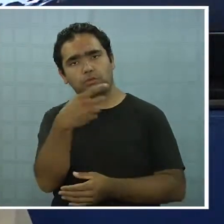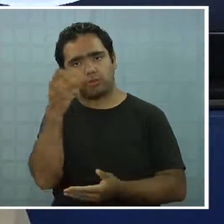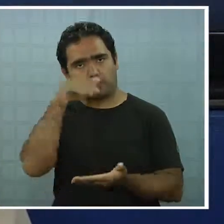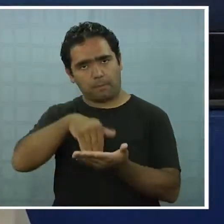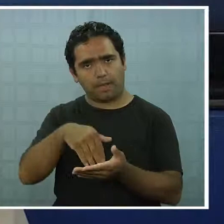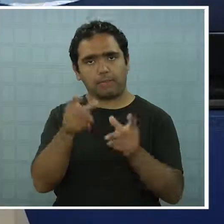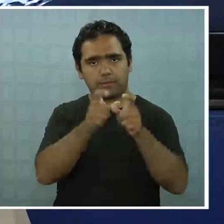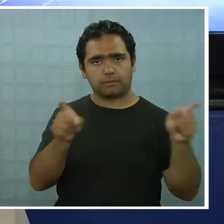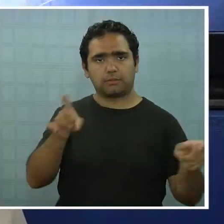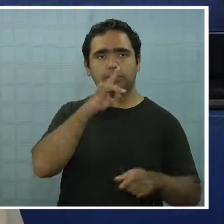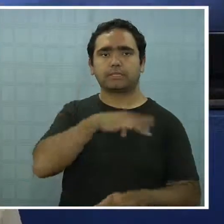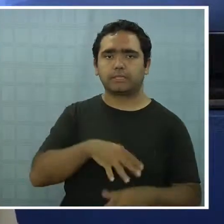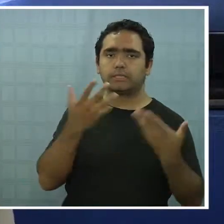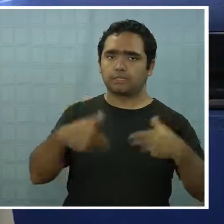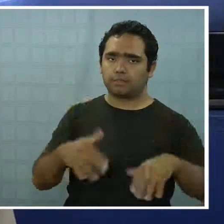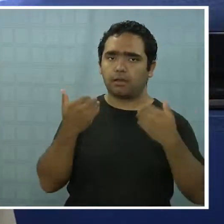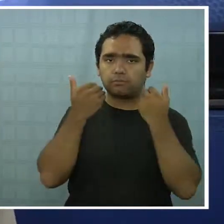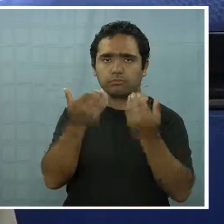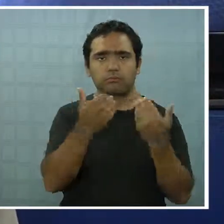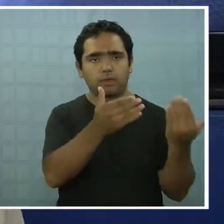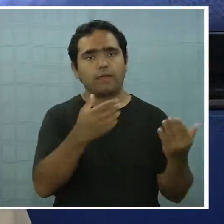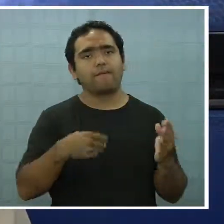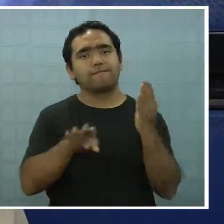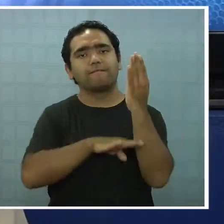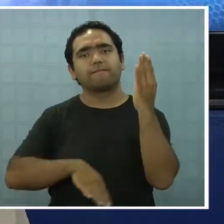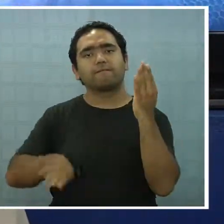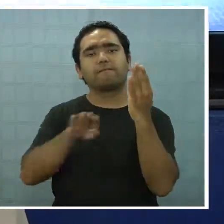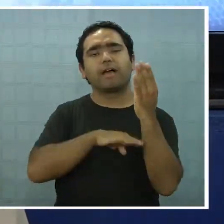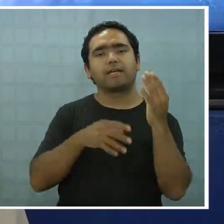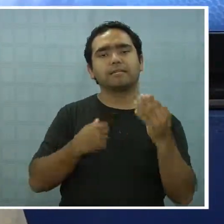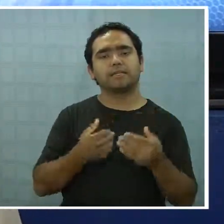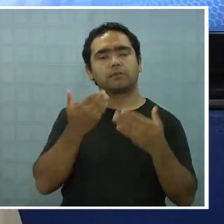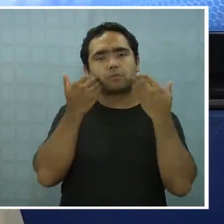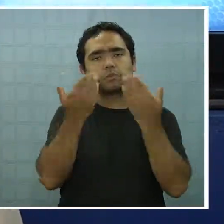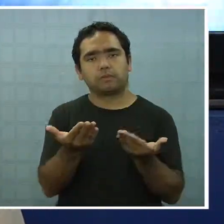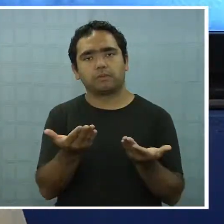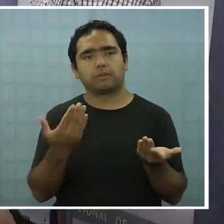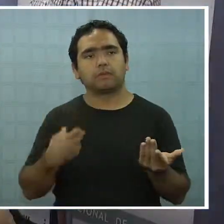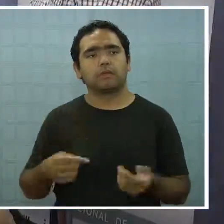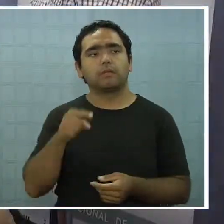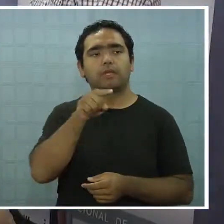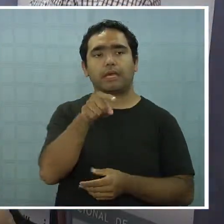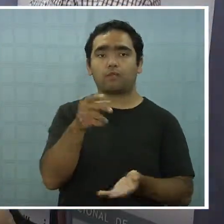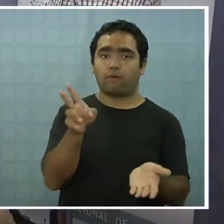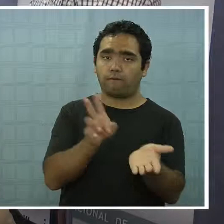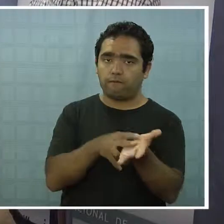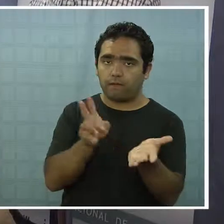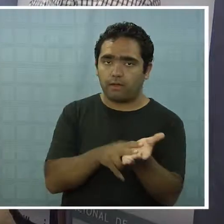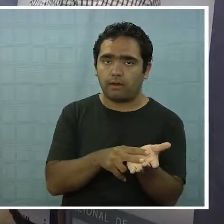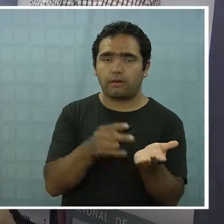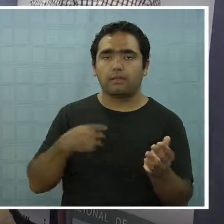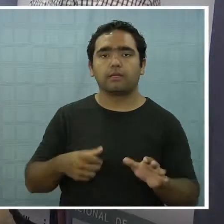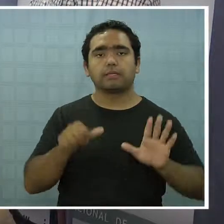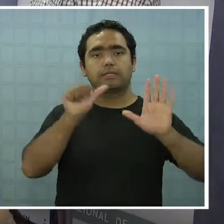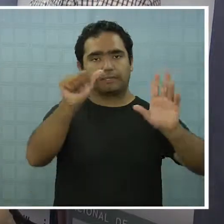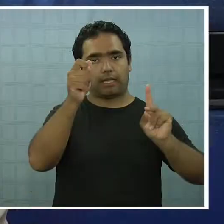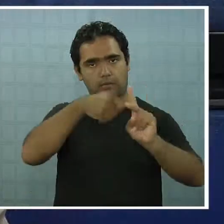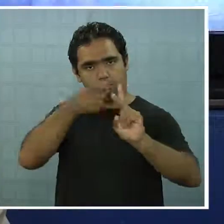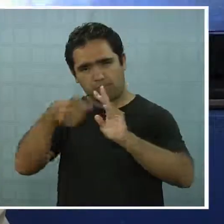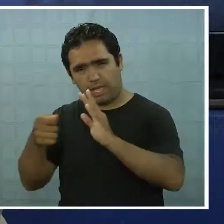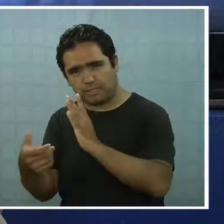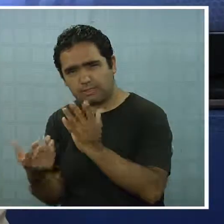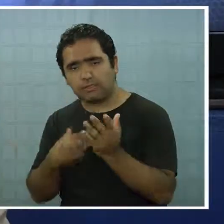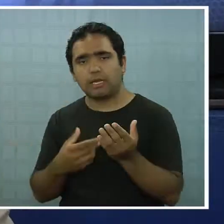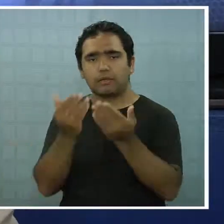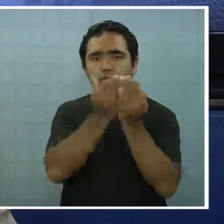que han sido beneficiados con la pensión básica solidaria o el aporte solidario. Y esto es una realidad. Después de 6 meses de estudio